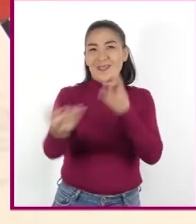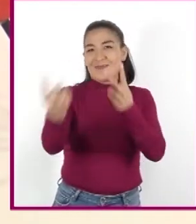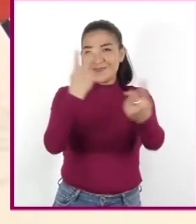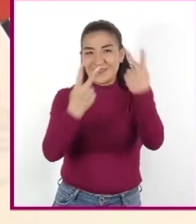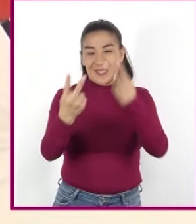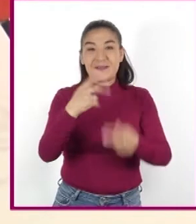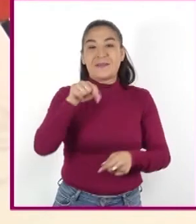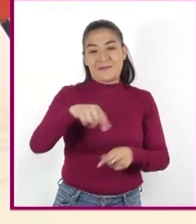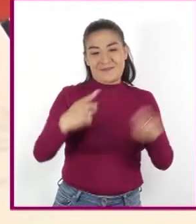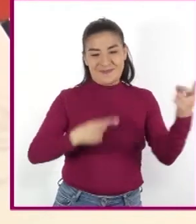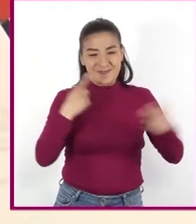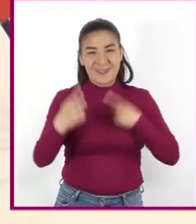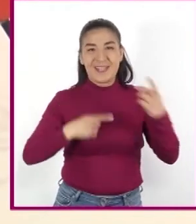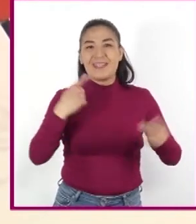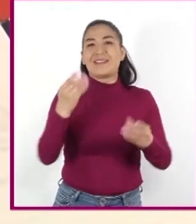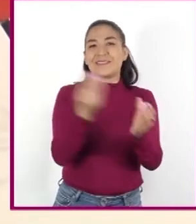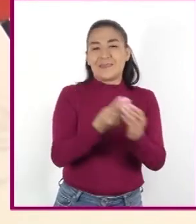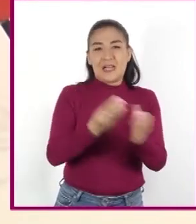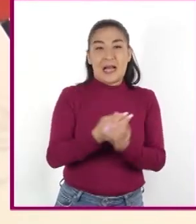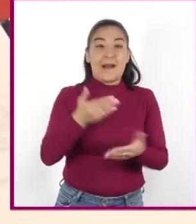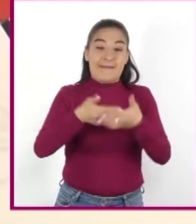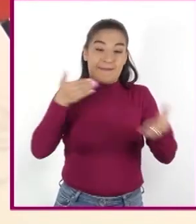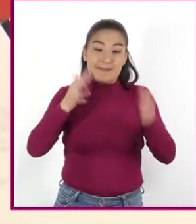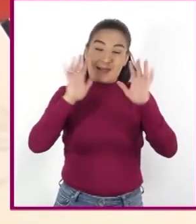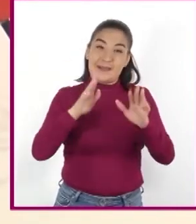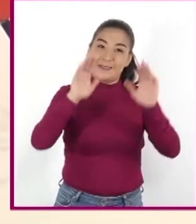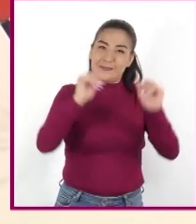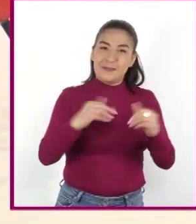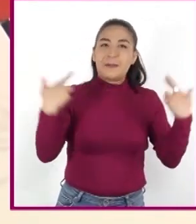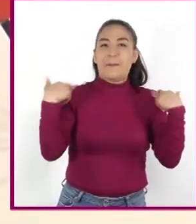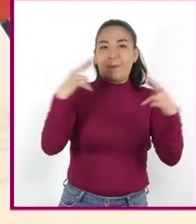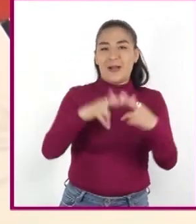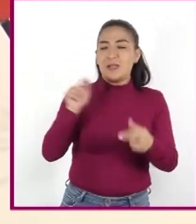tan divertidas. Antes de despedirnos, maestra